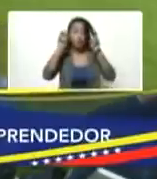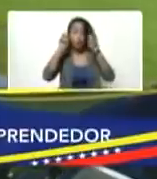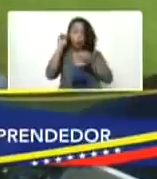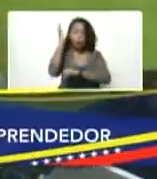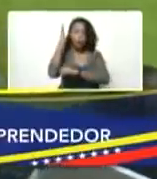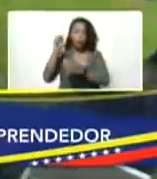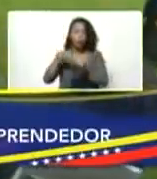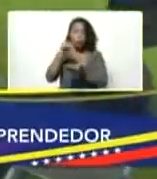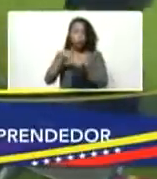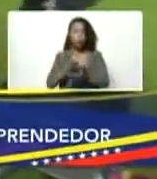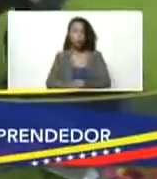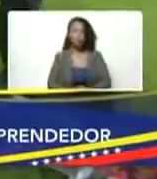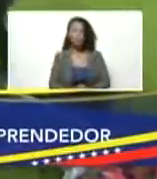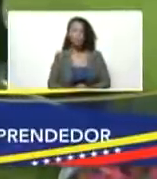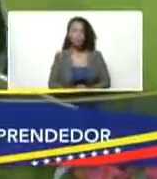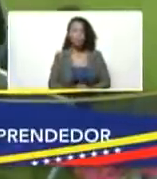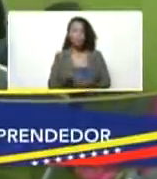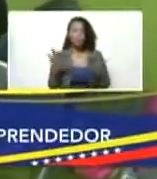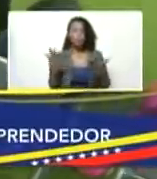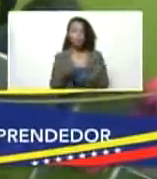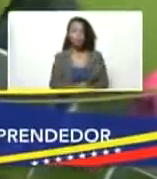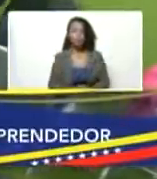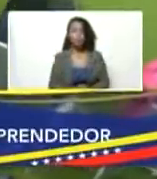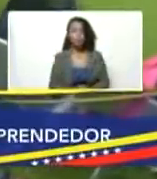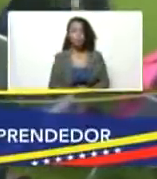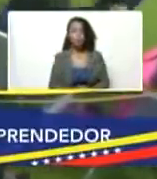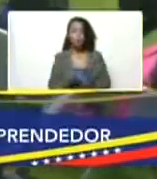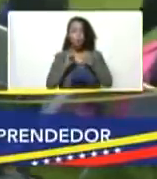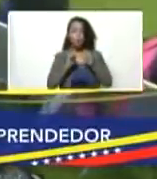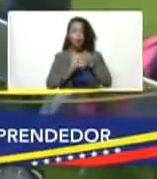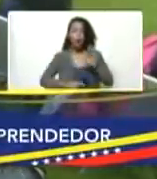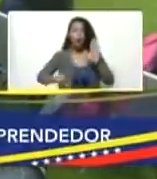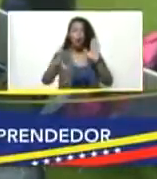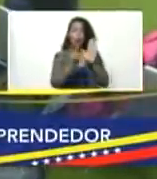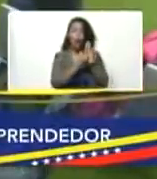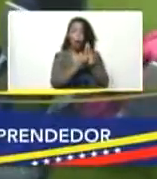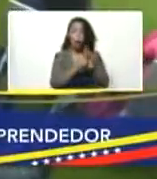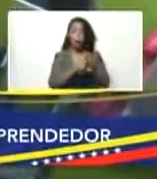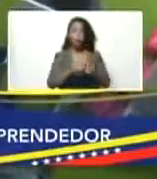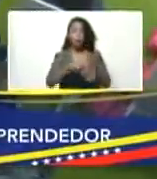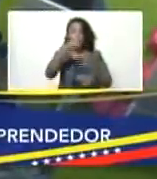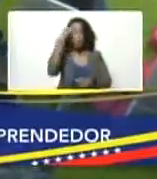Nacional, es que siga legislando